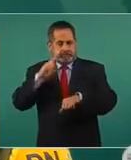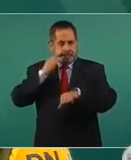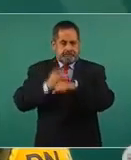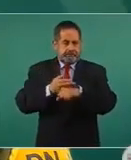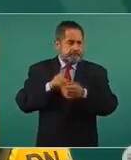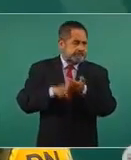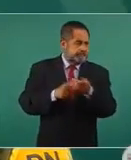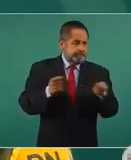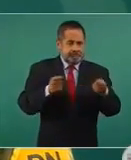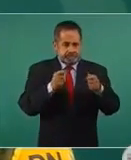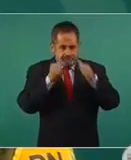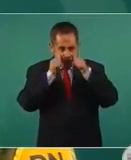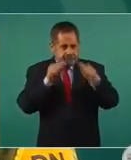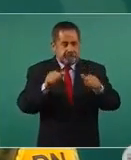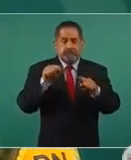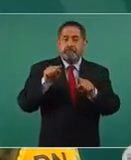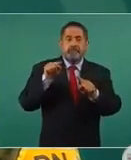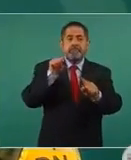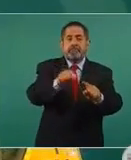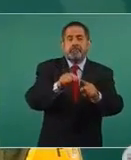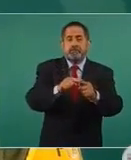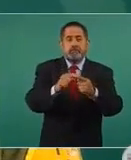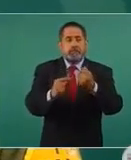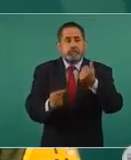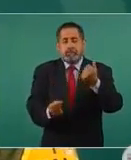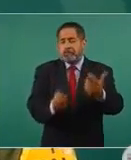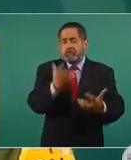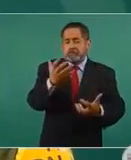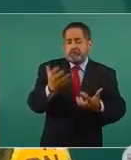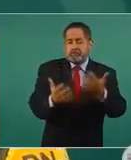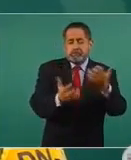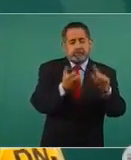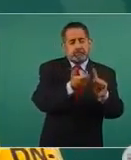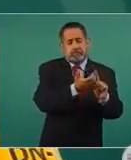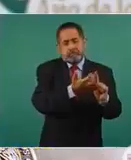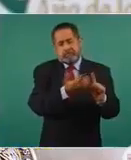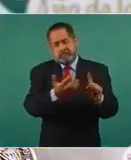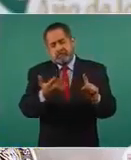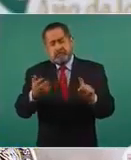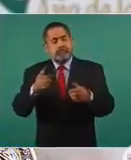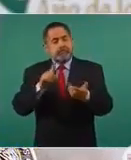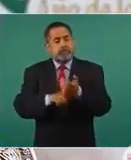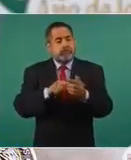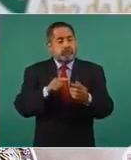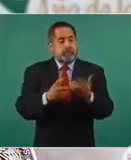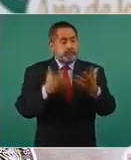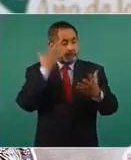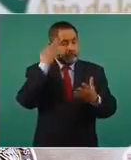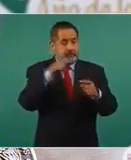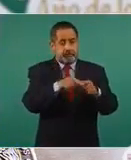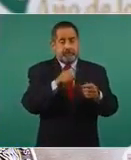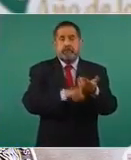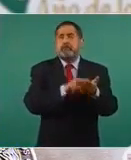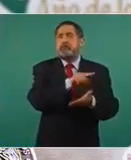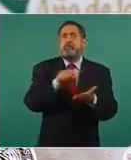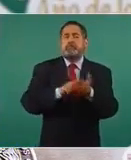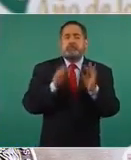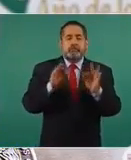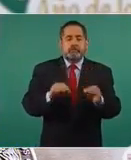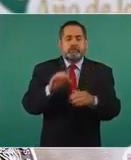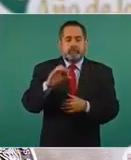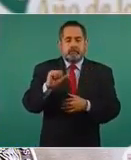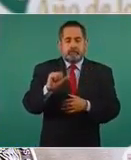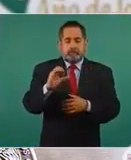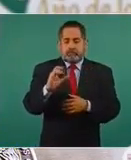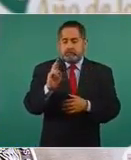responsable de la atención de un incendio que empieza precisamente en esas fechas en